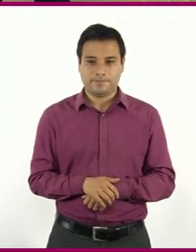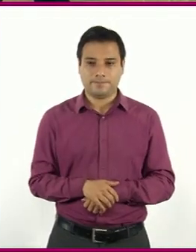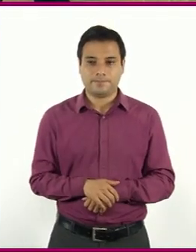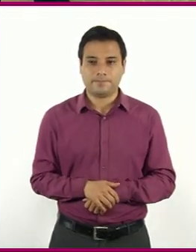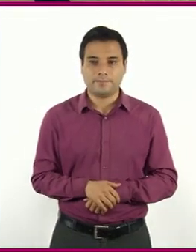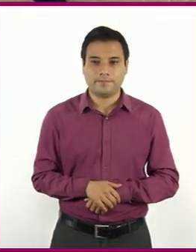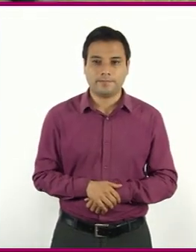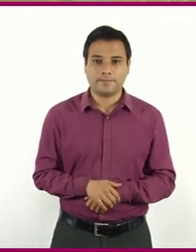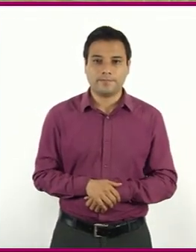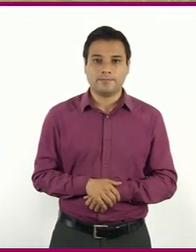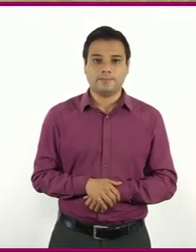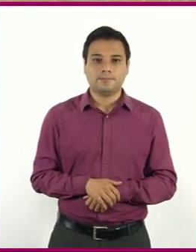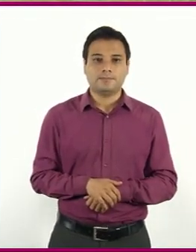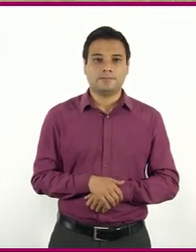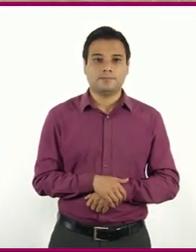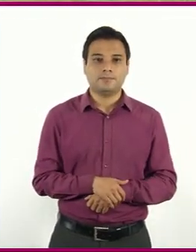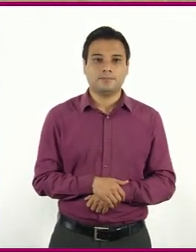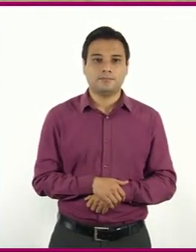¿Listo?